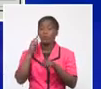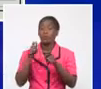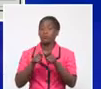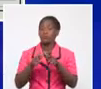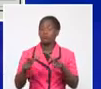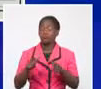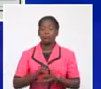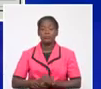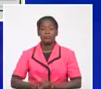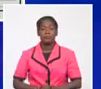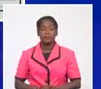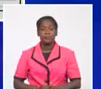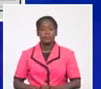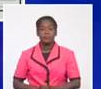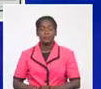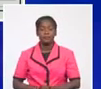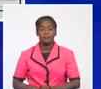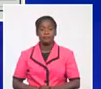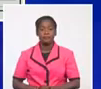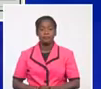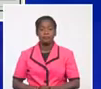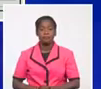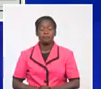referido. En resumen,